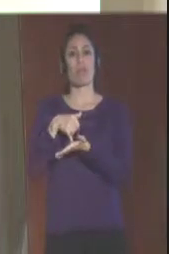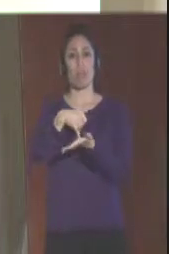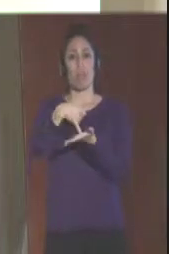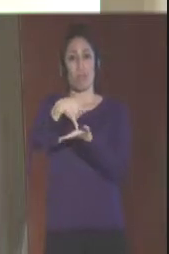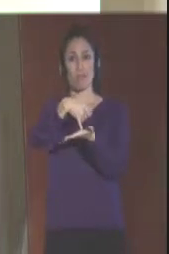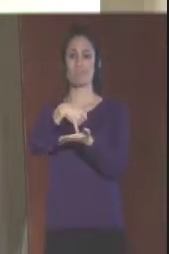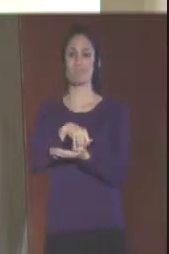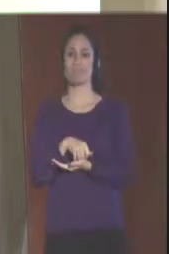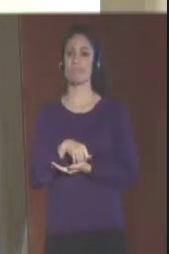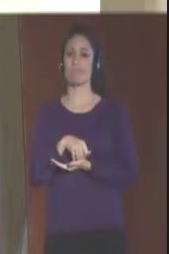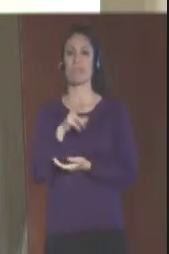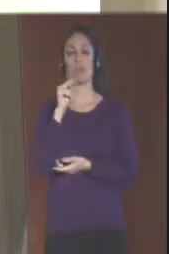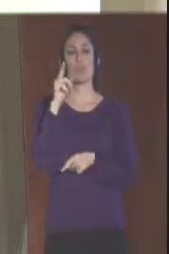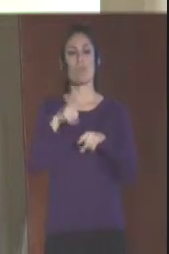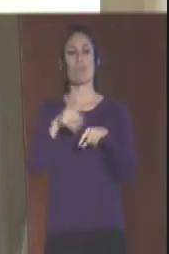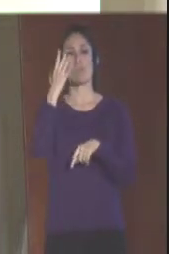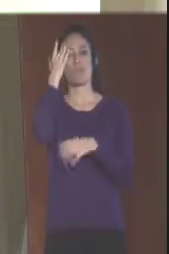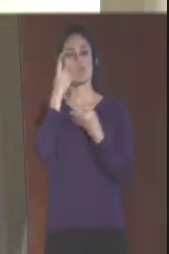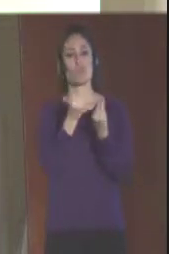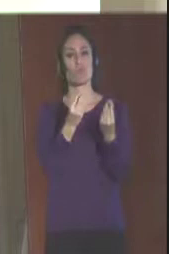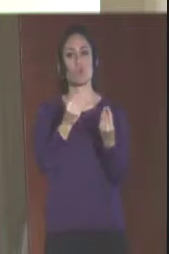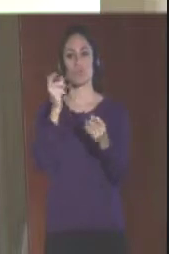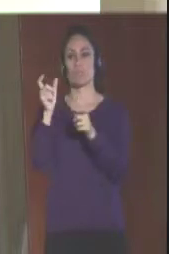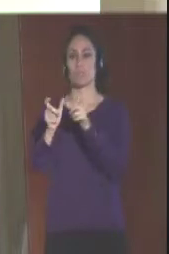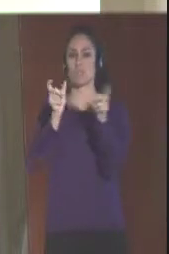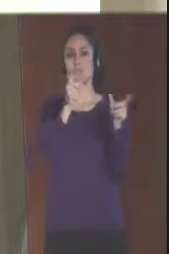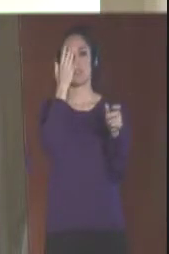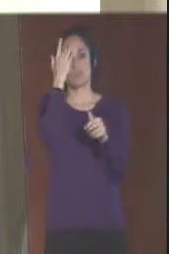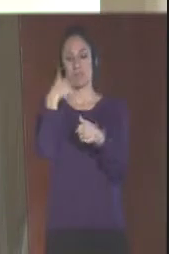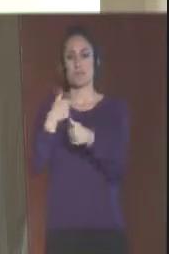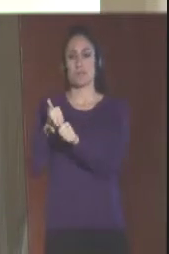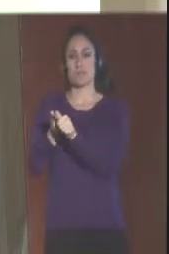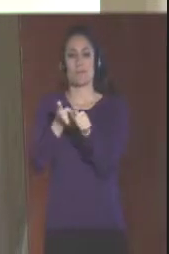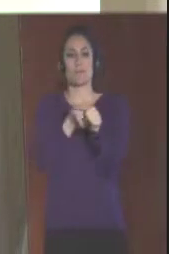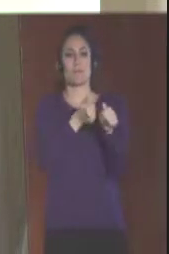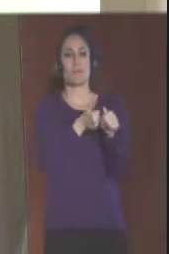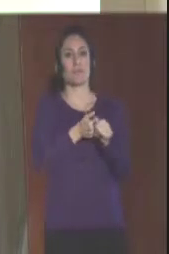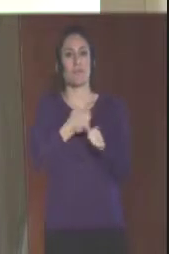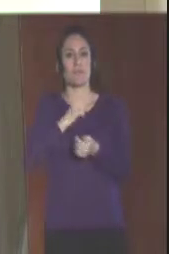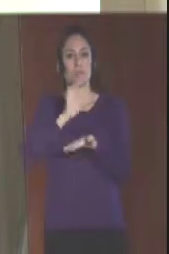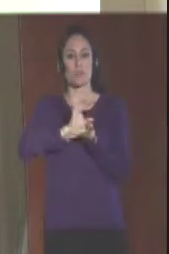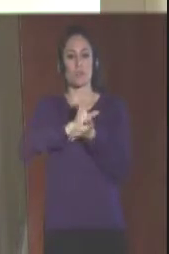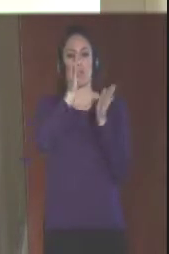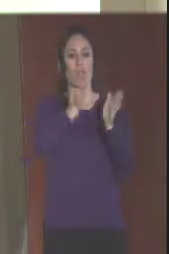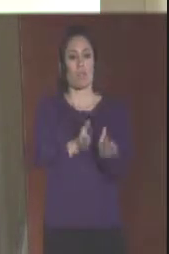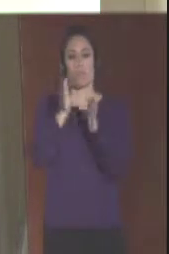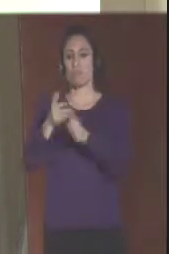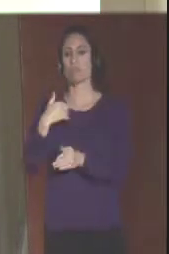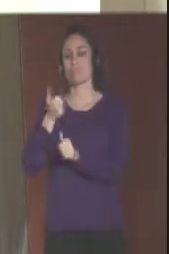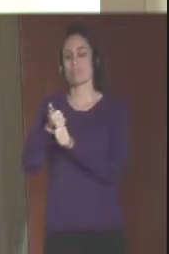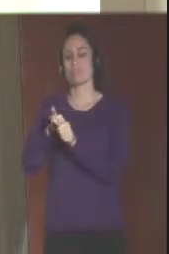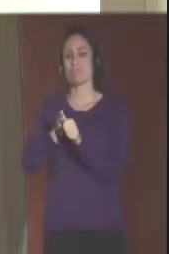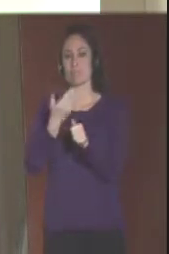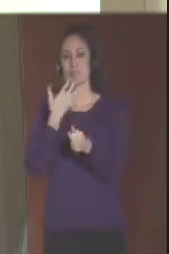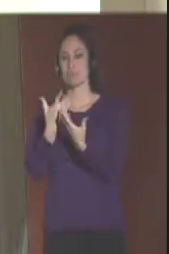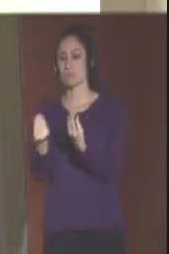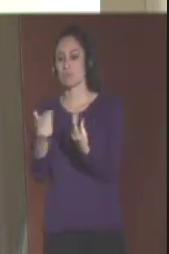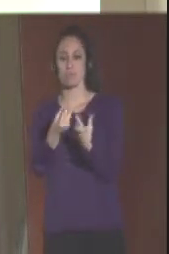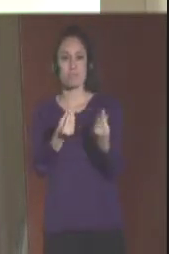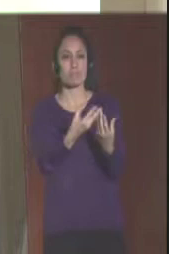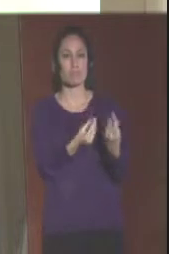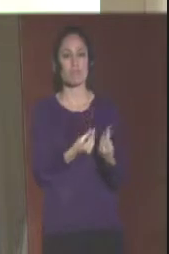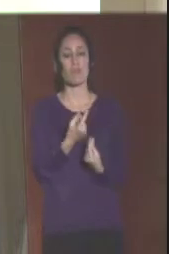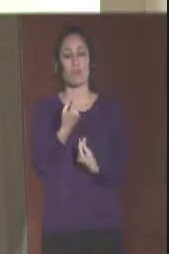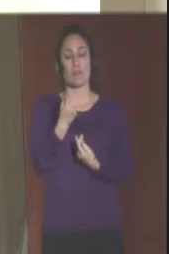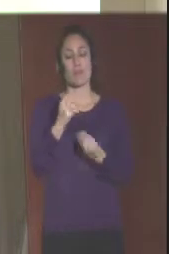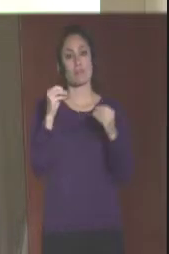porque tenemos mucha demanda, somos los más cercanos al ciudadano y por lo tanto hay una